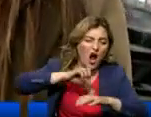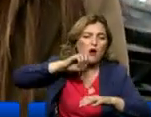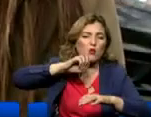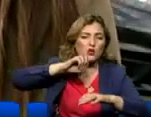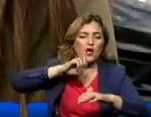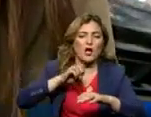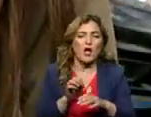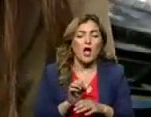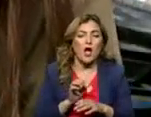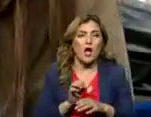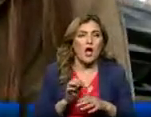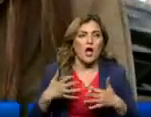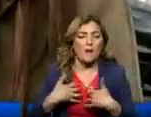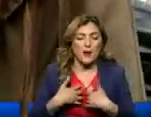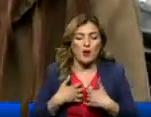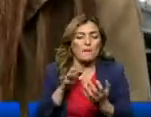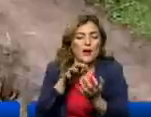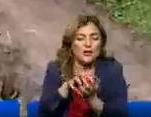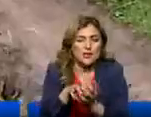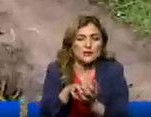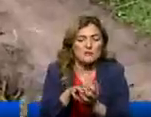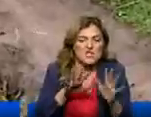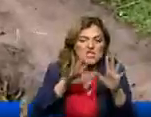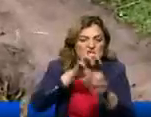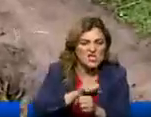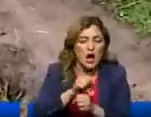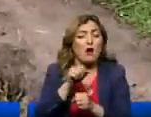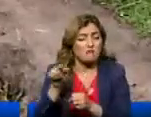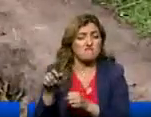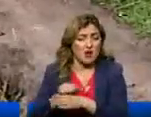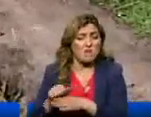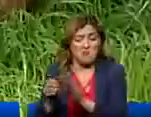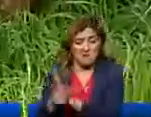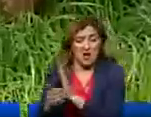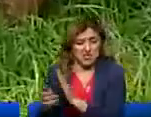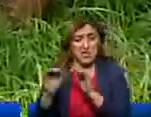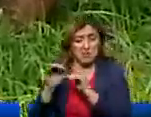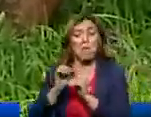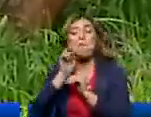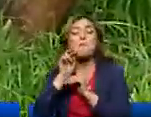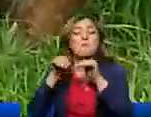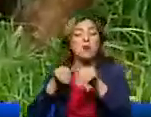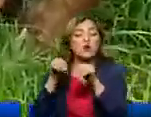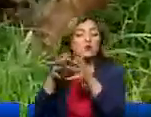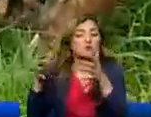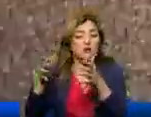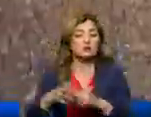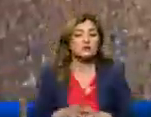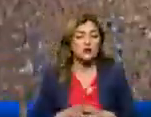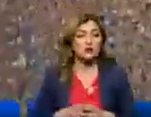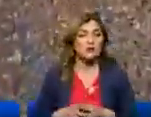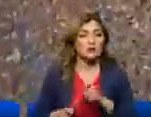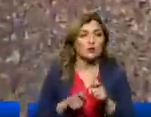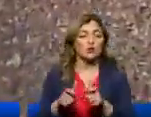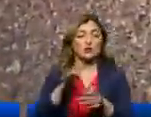dueño y a los pequeños y también a tres empresas pequeñas anticipa que los perros y sus dueños que llegan al parque metropolitano a pasearse